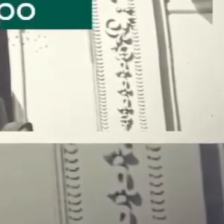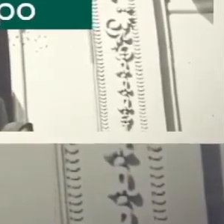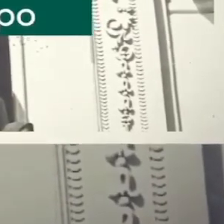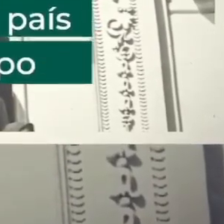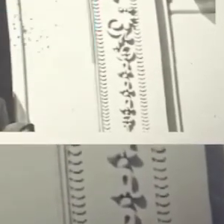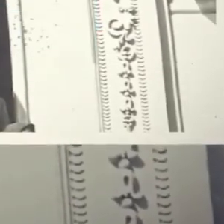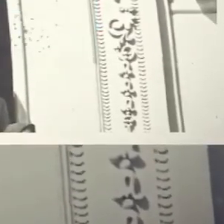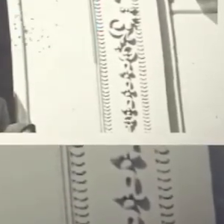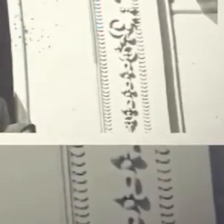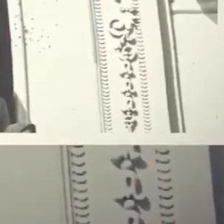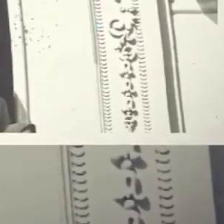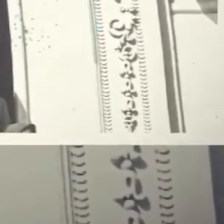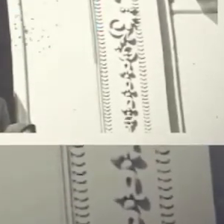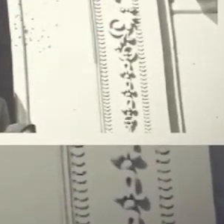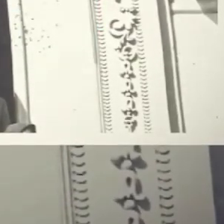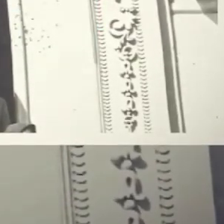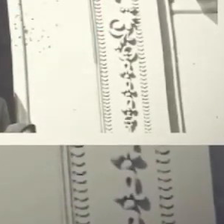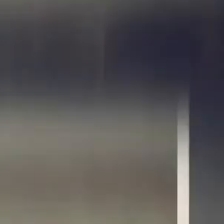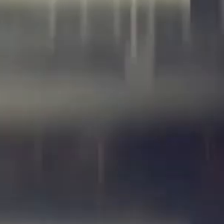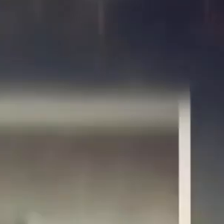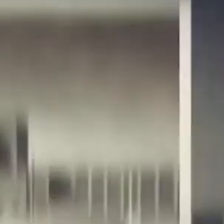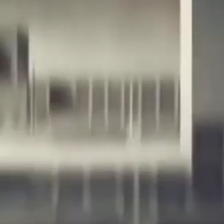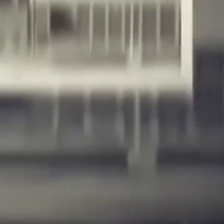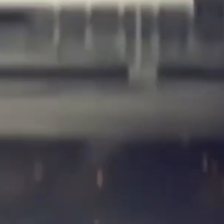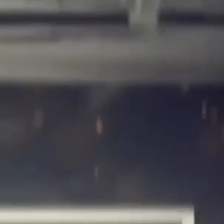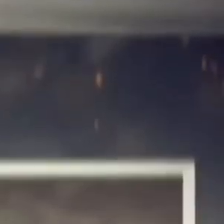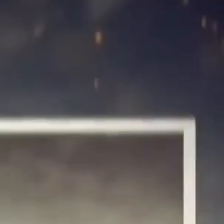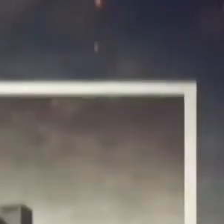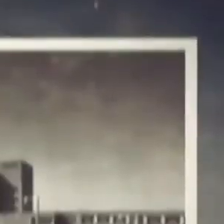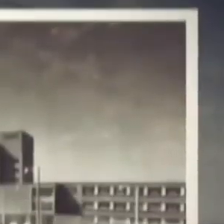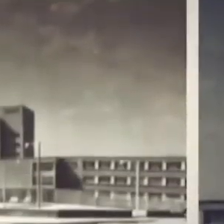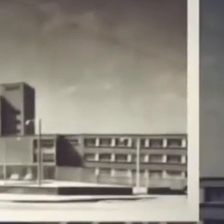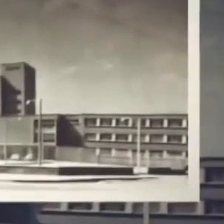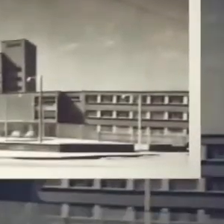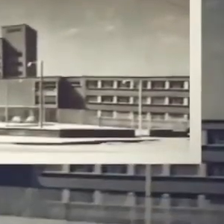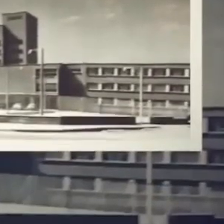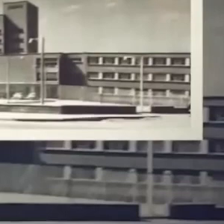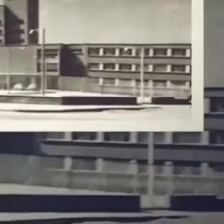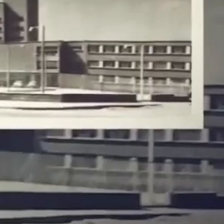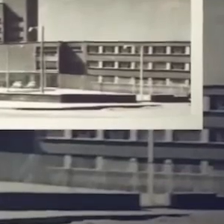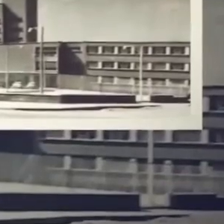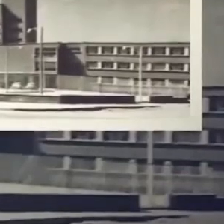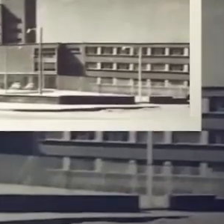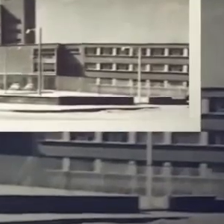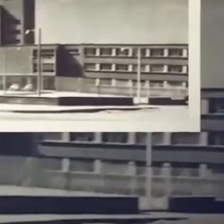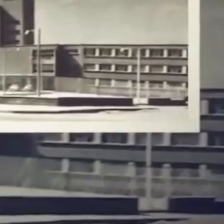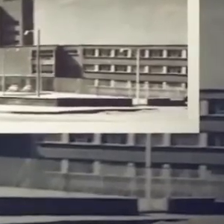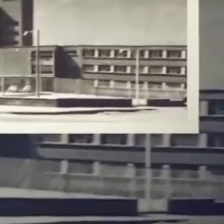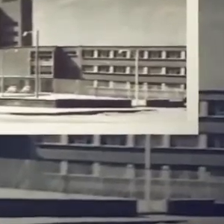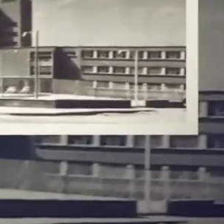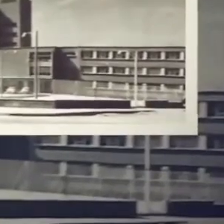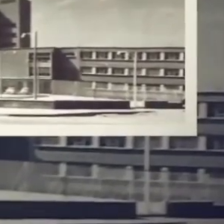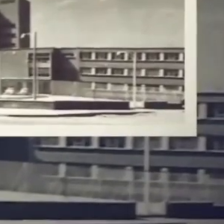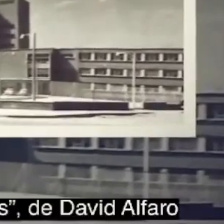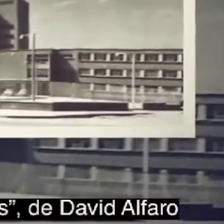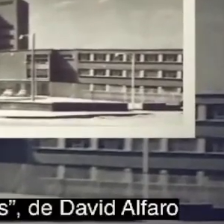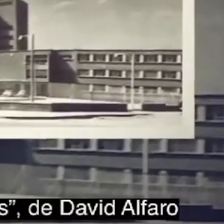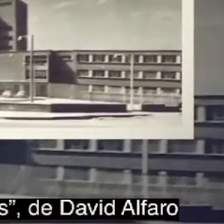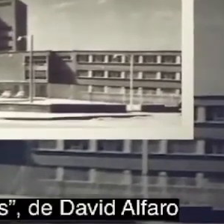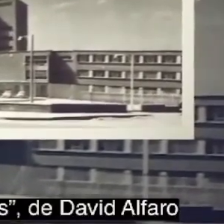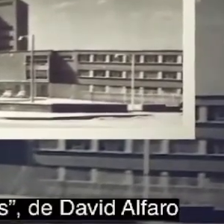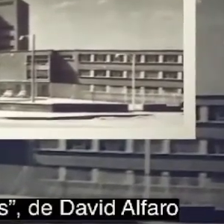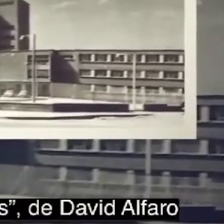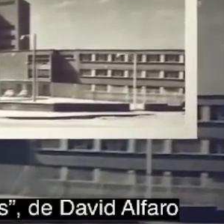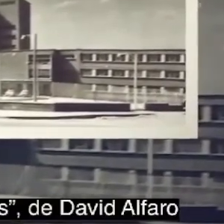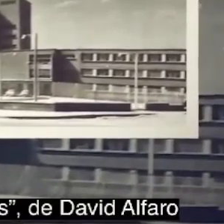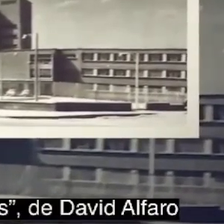campo, en Baja California, Sinaloa y Sonora. Se inaugura La Raza y se develan los murales El pueblo en demanda de salud de Diego Rivera y Por una